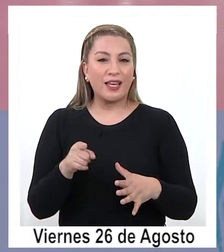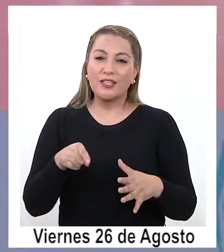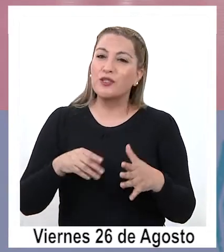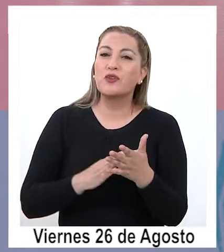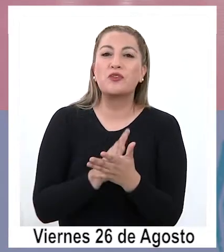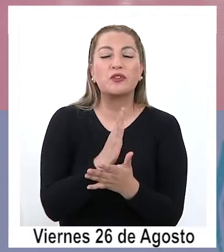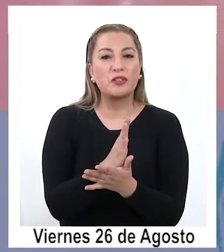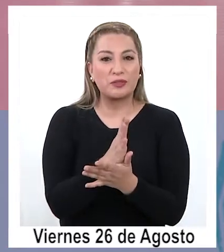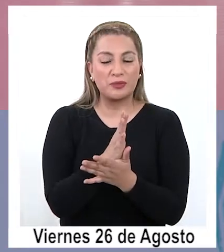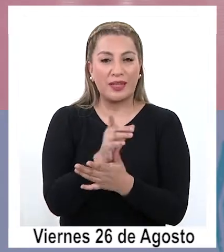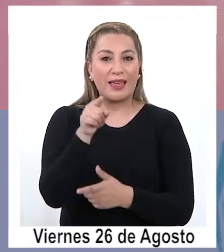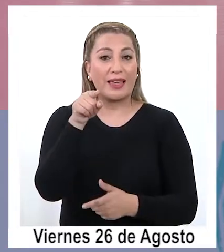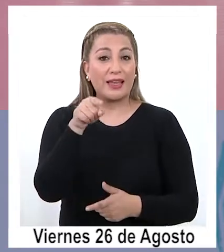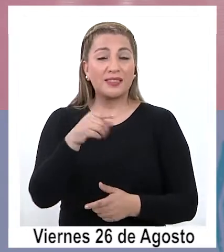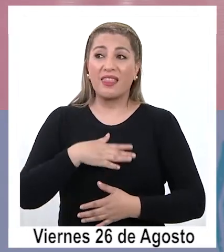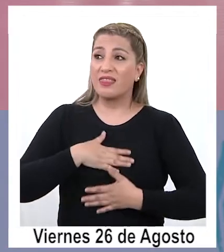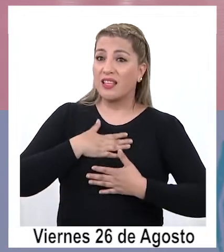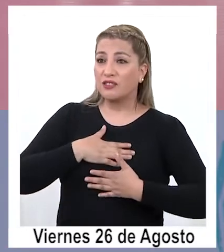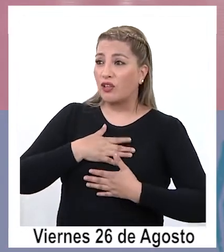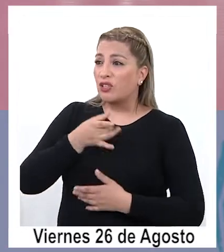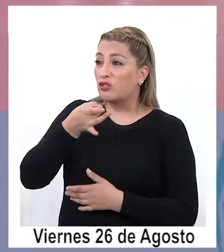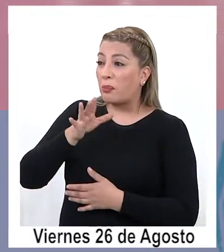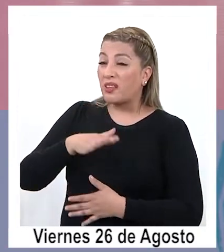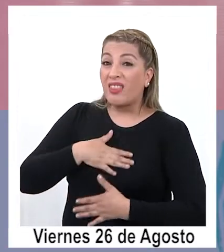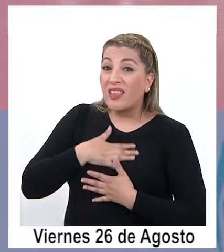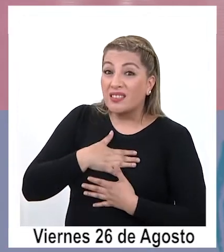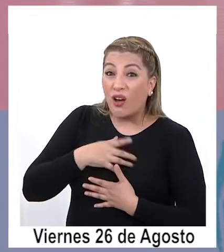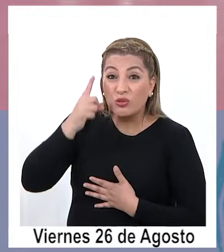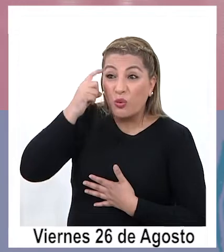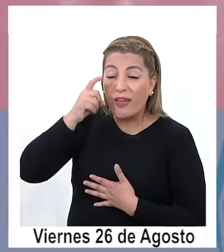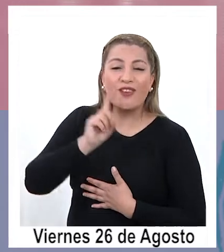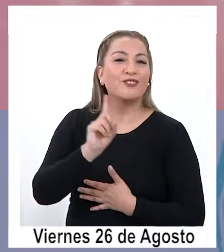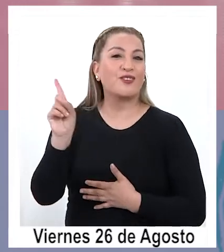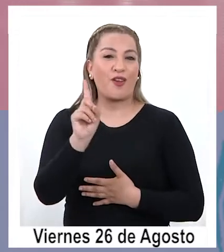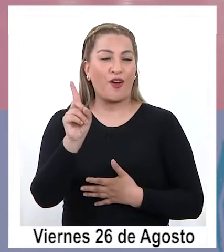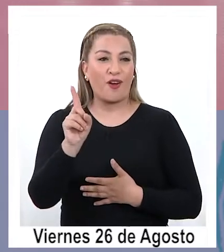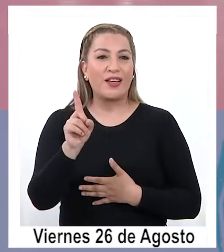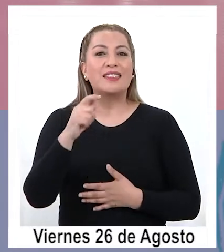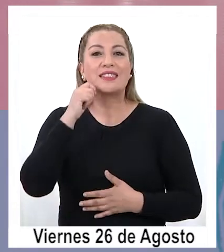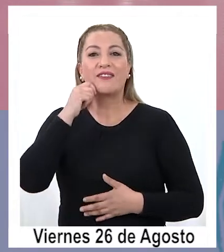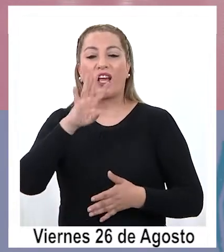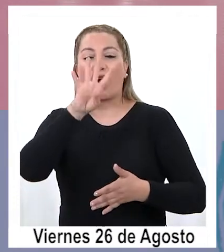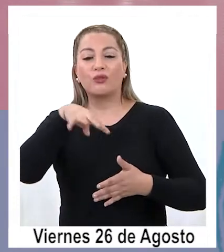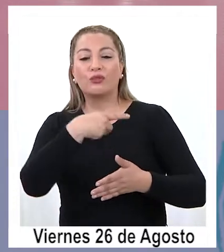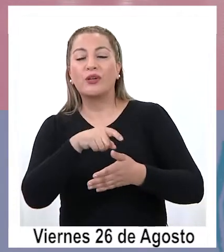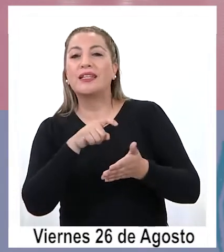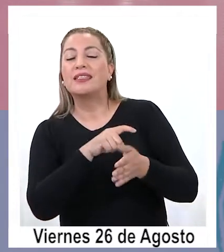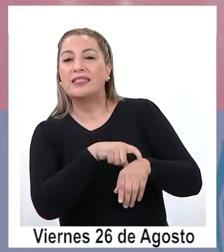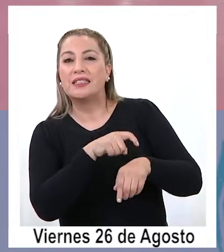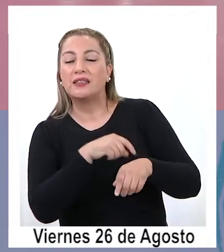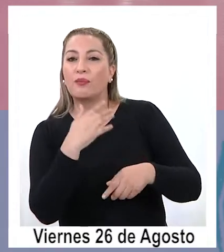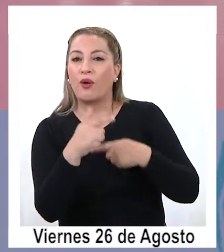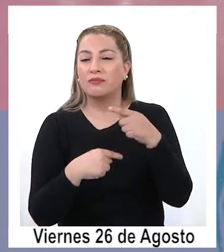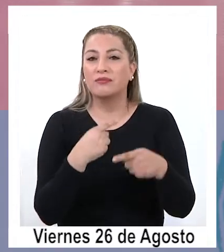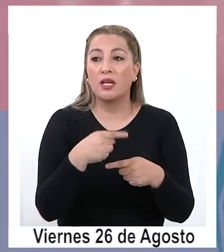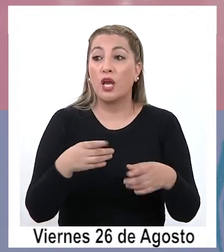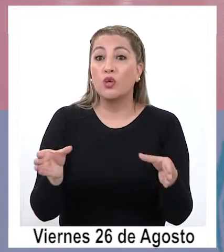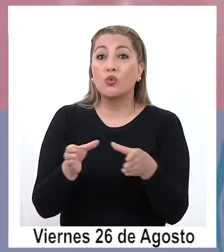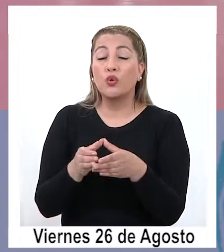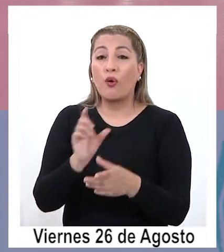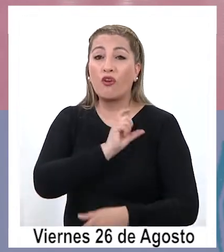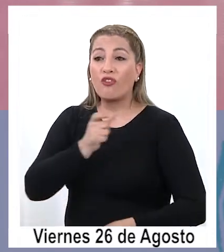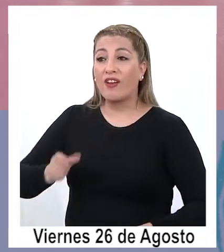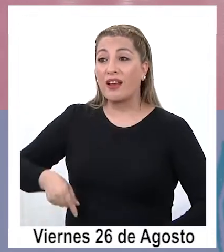de partida muy importante y ese deseo no es solo un deseo él quiere poner esto en una cronología de tiempo de hecho parte de su equipo